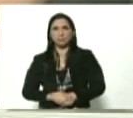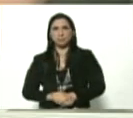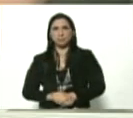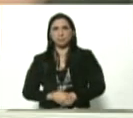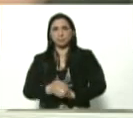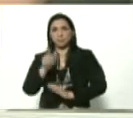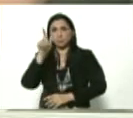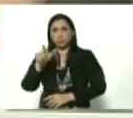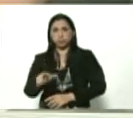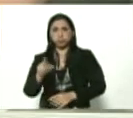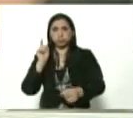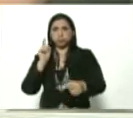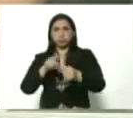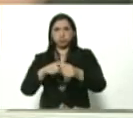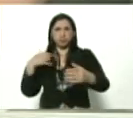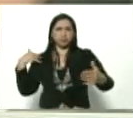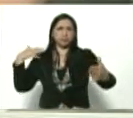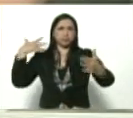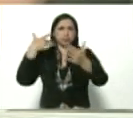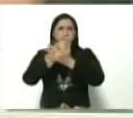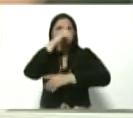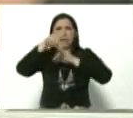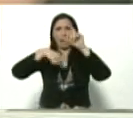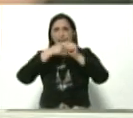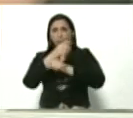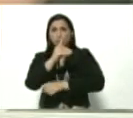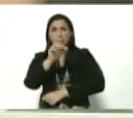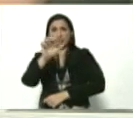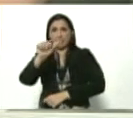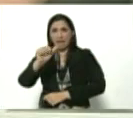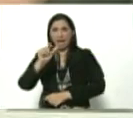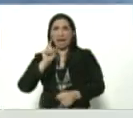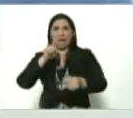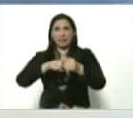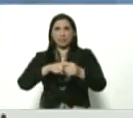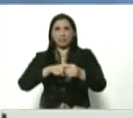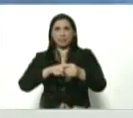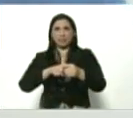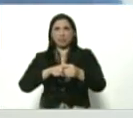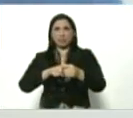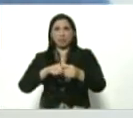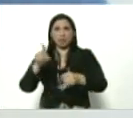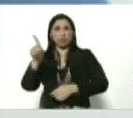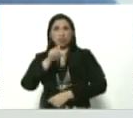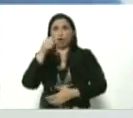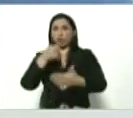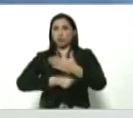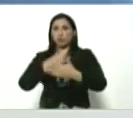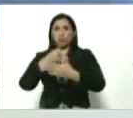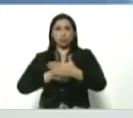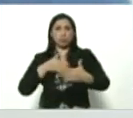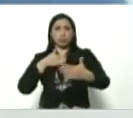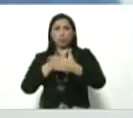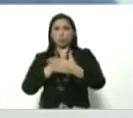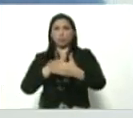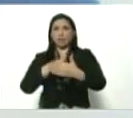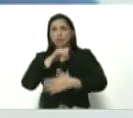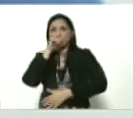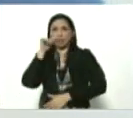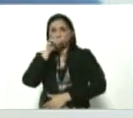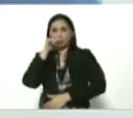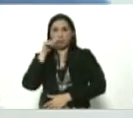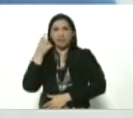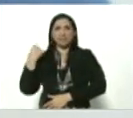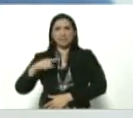agente de la DEA durante años. La DEA tiene como sus agentes no a los que luchan contra el narcotráfico, la DEA tiene como